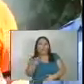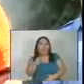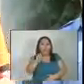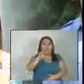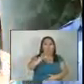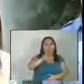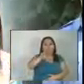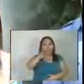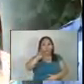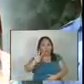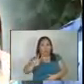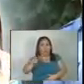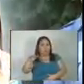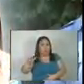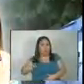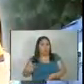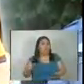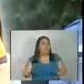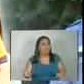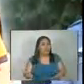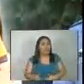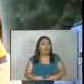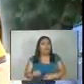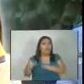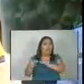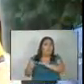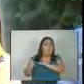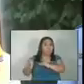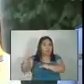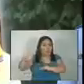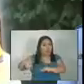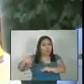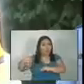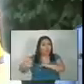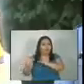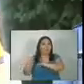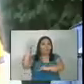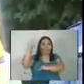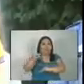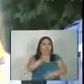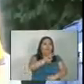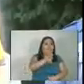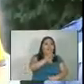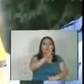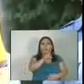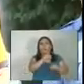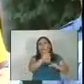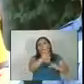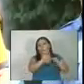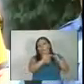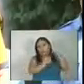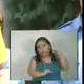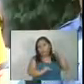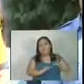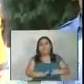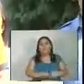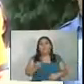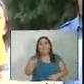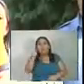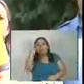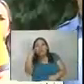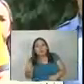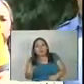hemos tenido un número, digamos, mucho más alto que en el 20-21. El día con más